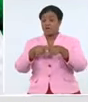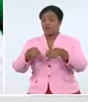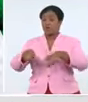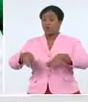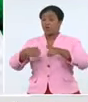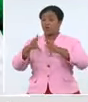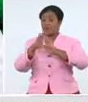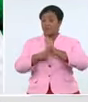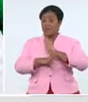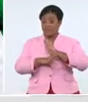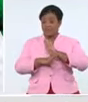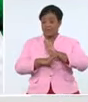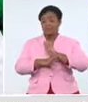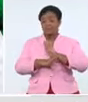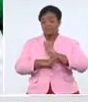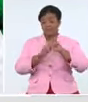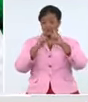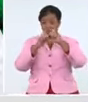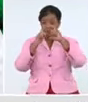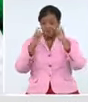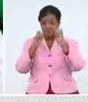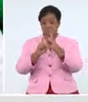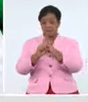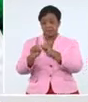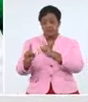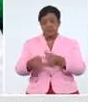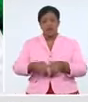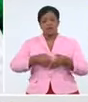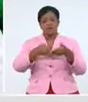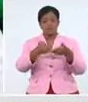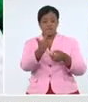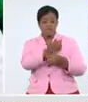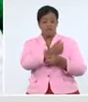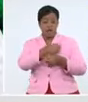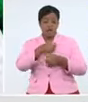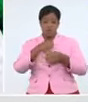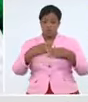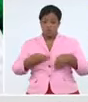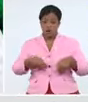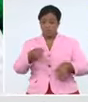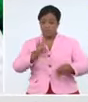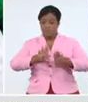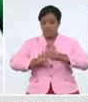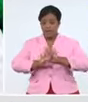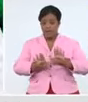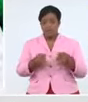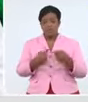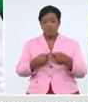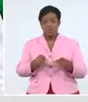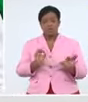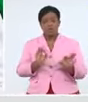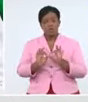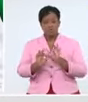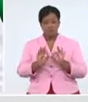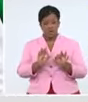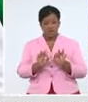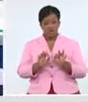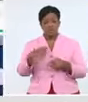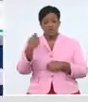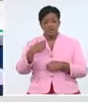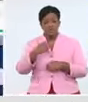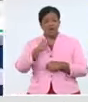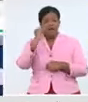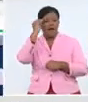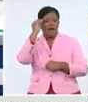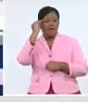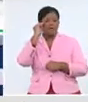higiénico-sanitarias, porque realmente a las vacunas hay que ayudarlas y tenemos que llegar a obtener una cultura de higiene de